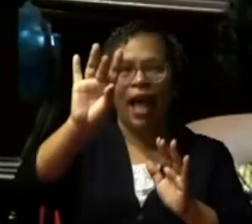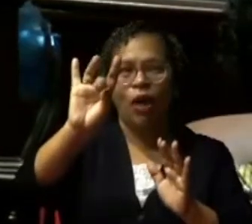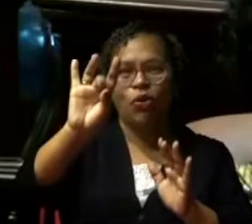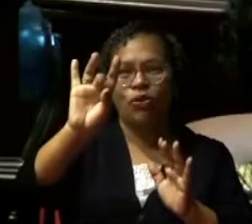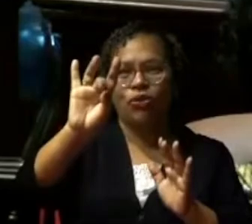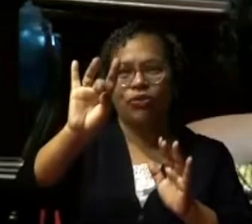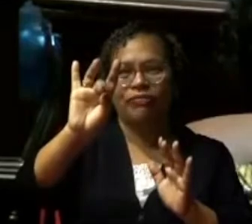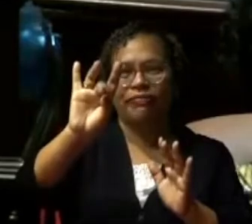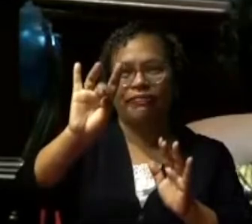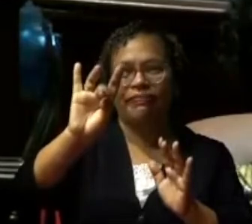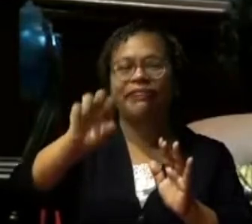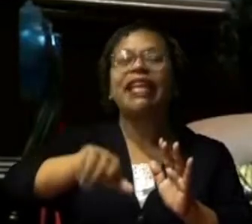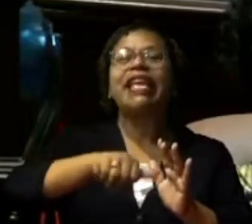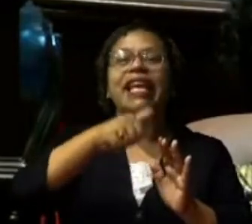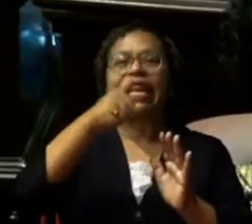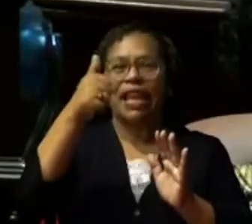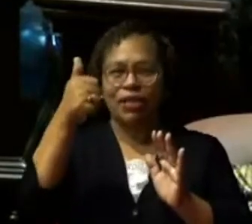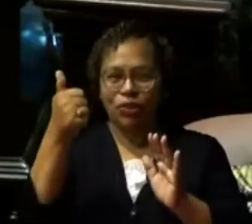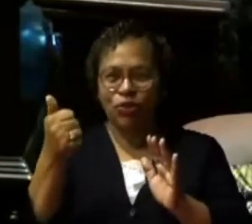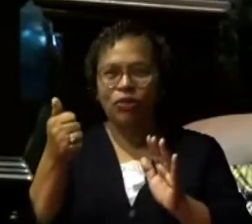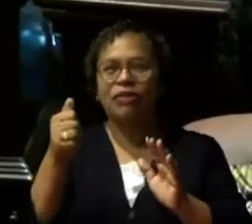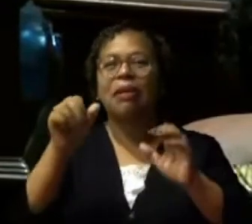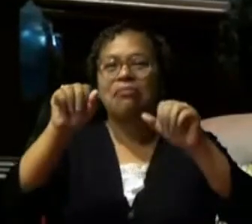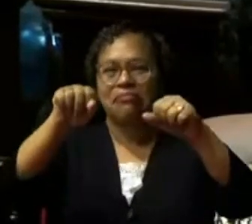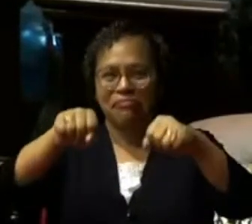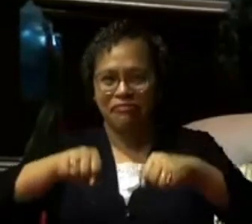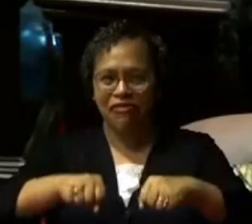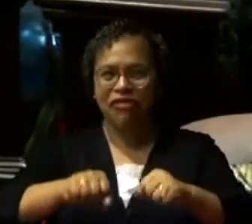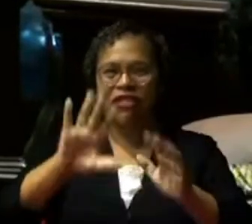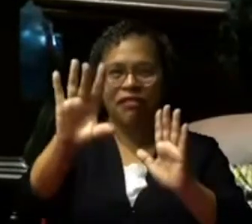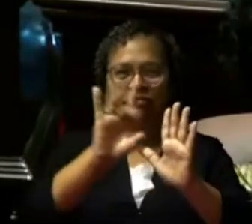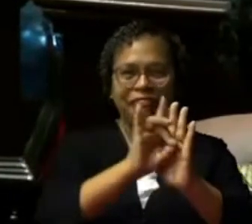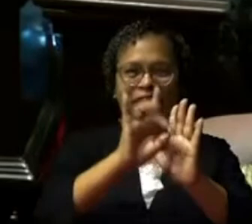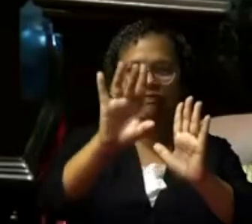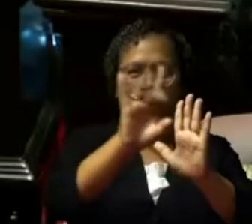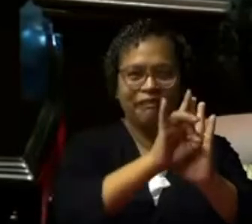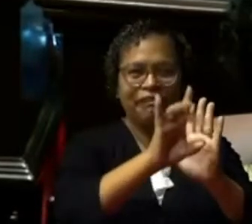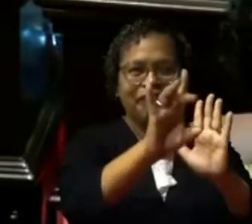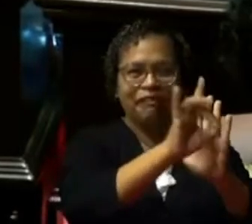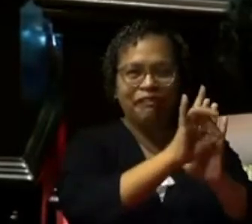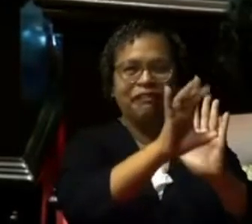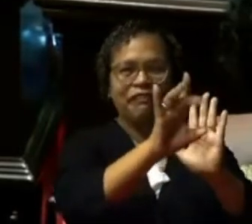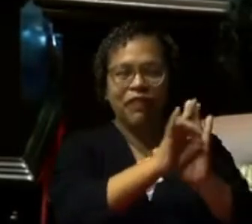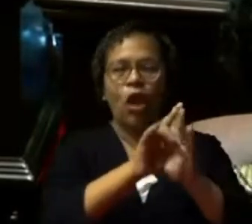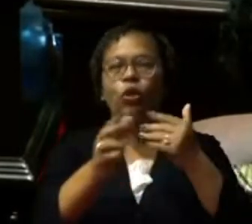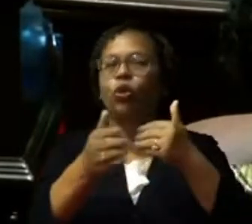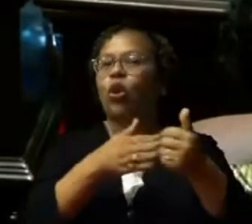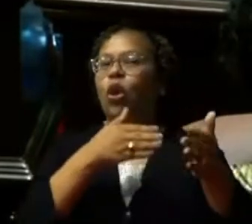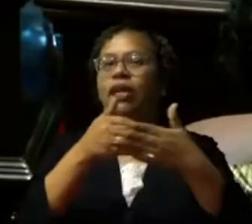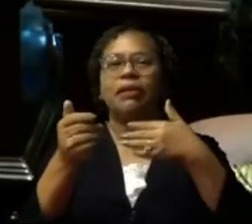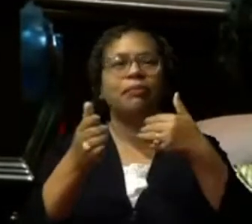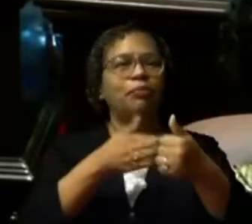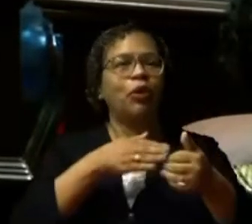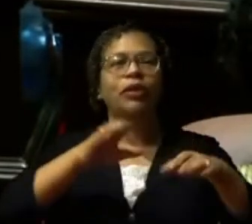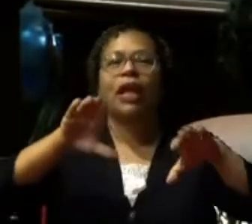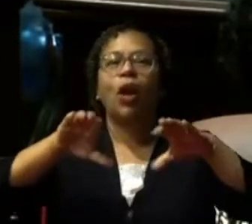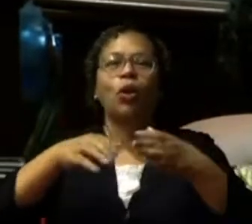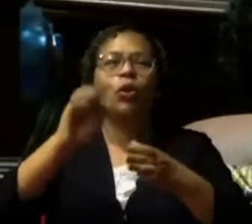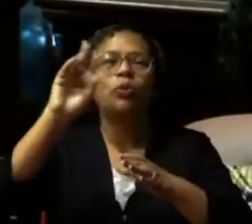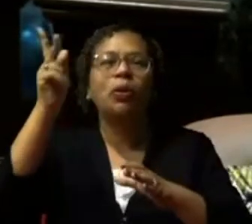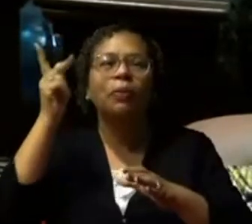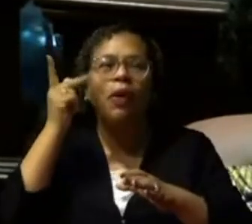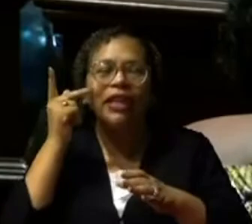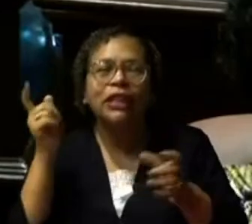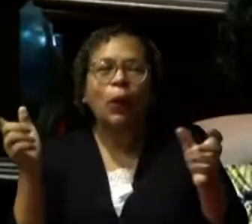hubiera habido representación de por lo menos la segunda mayoría o la primera minoría, garantizando una mayor pluralidad